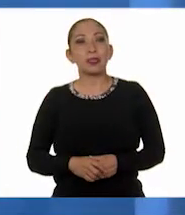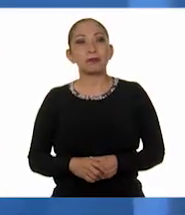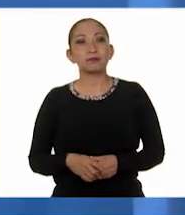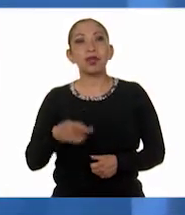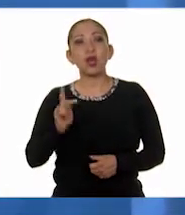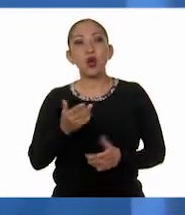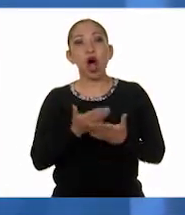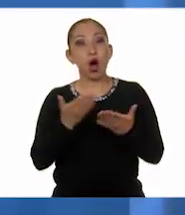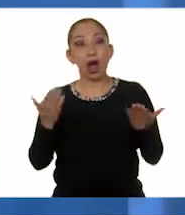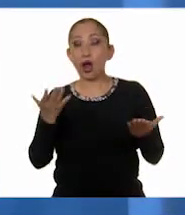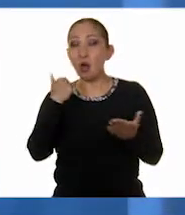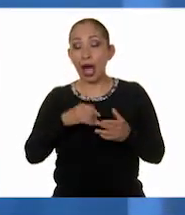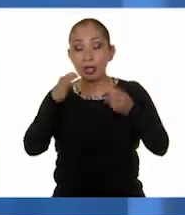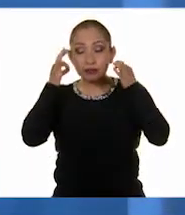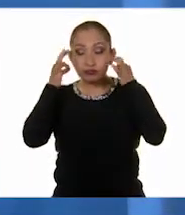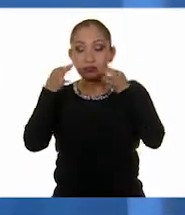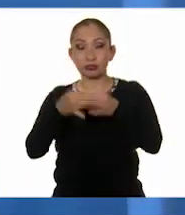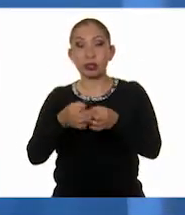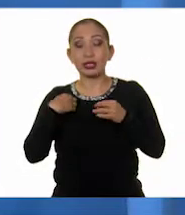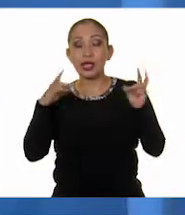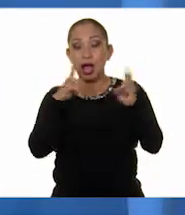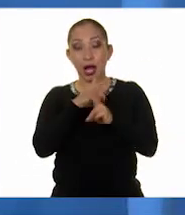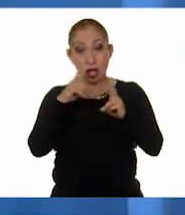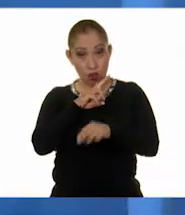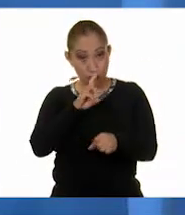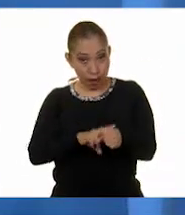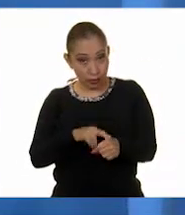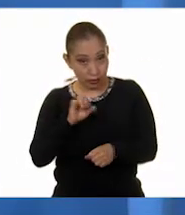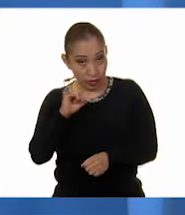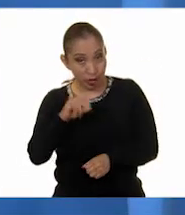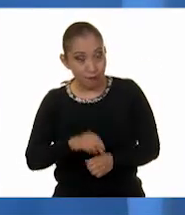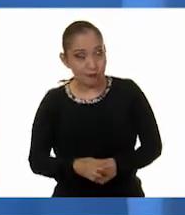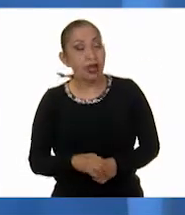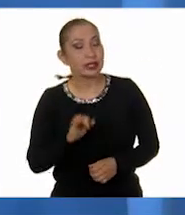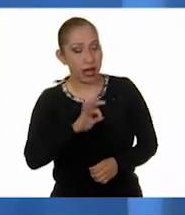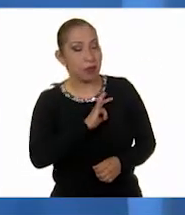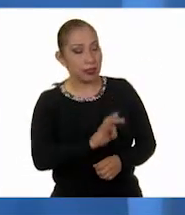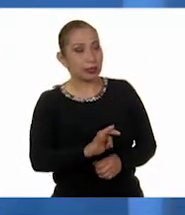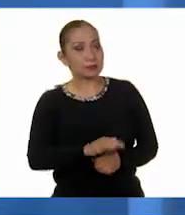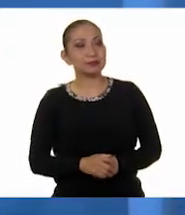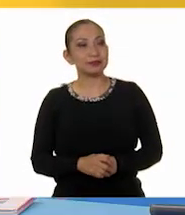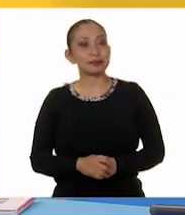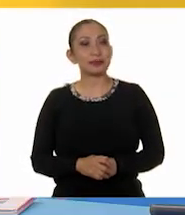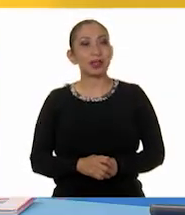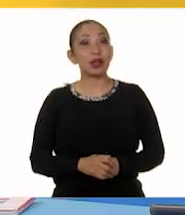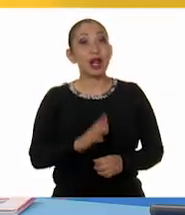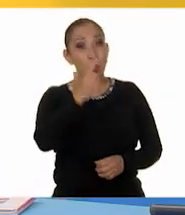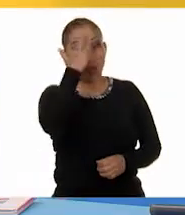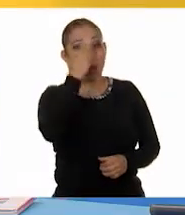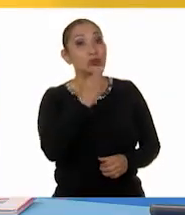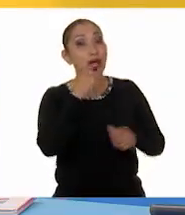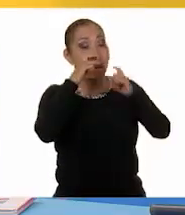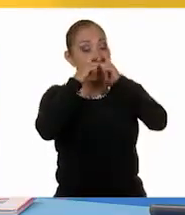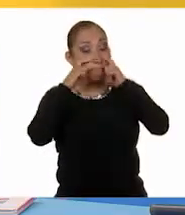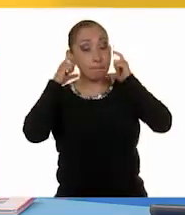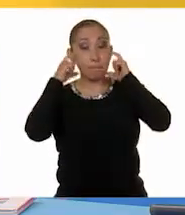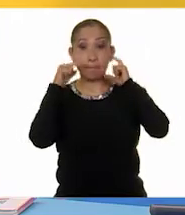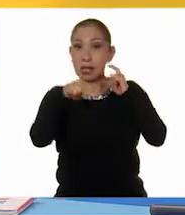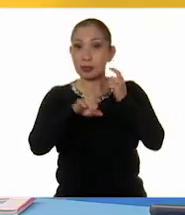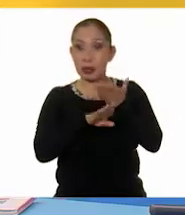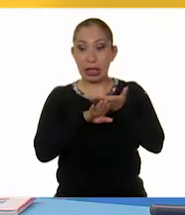que ahora ya no tienes cubrebocas, ya puedes hablar bien y respirar normal, ¿cierto? Sí, ya puedo. Recuerden que usar cubrebocas es una